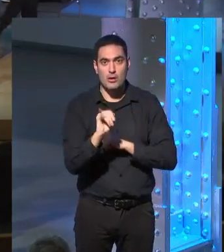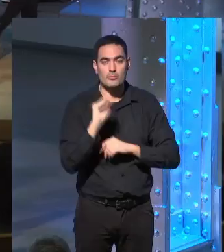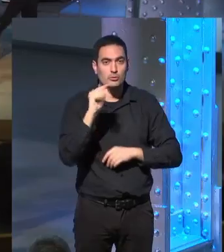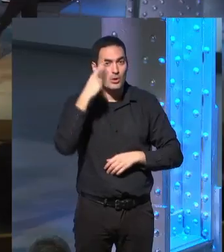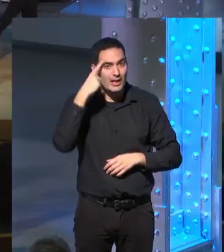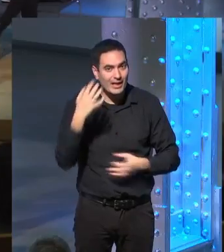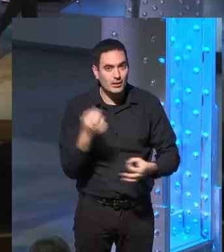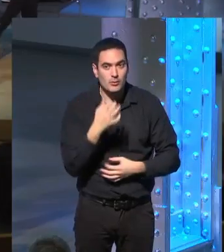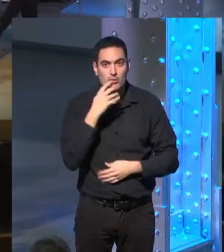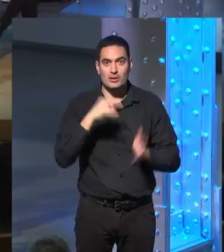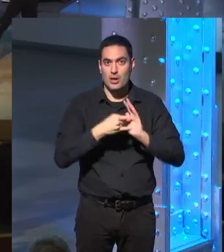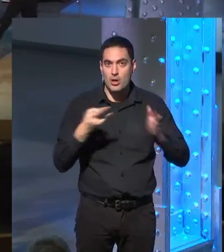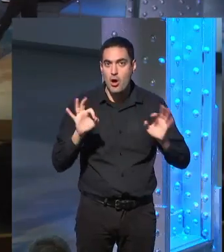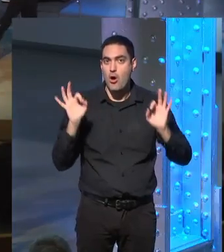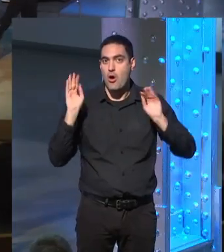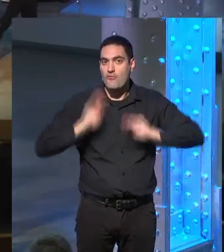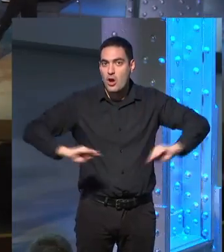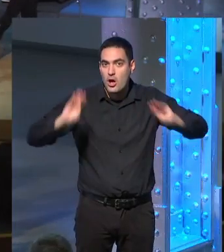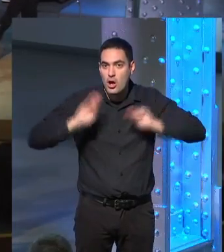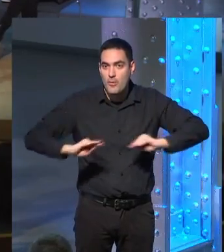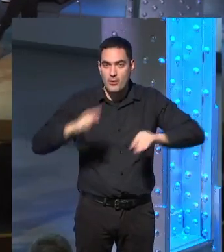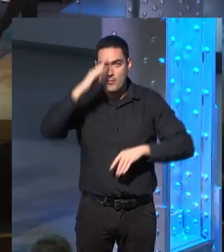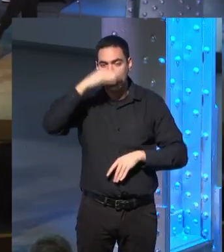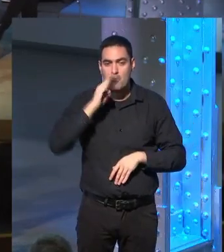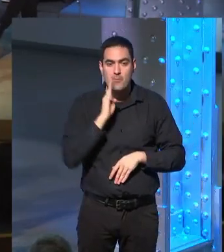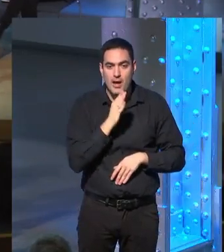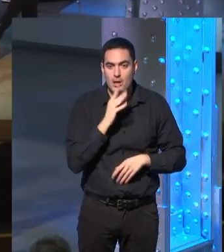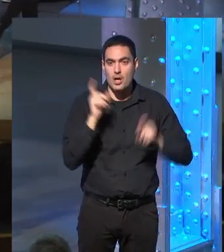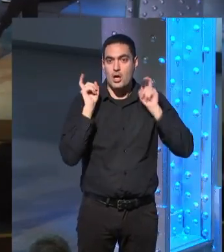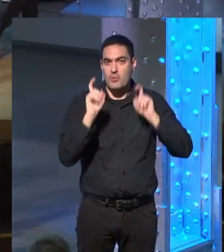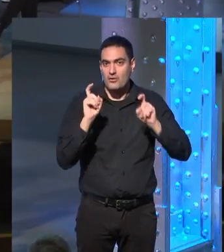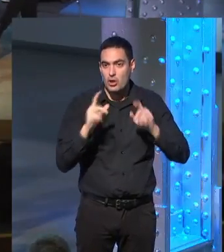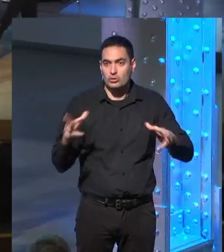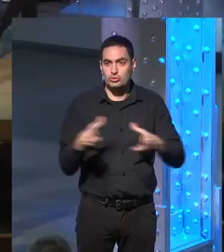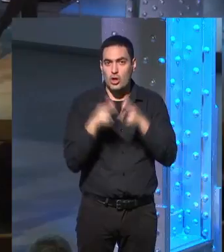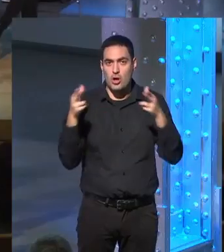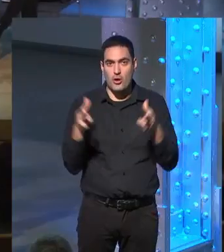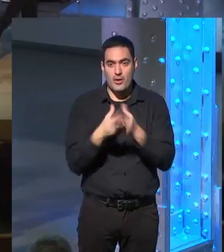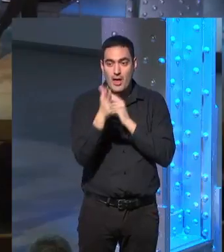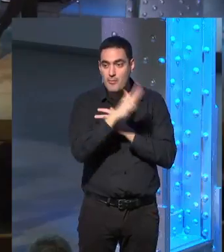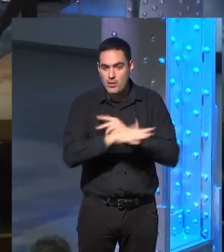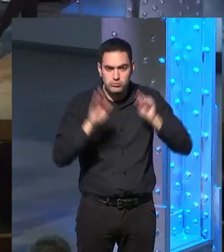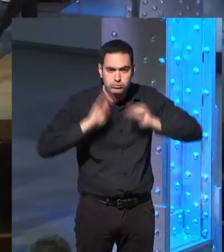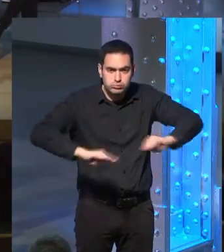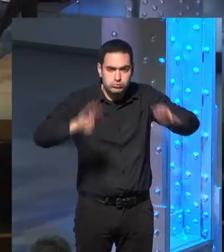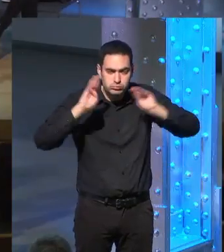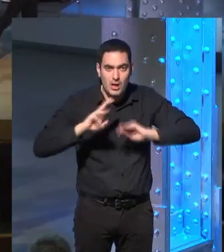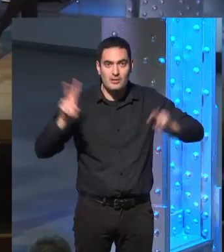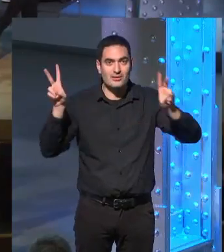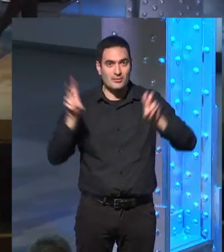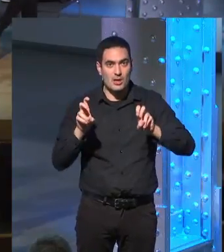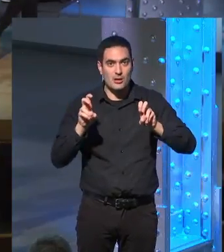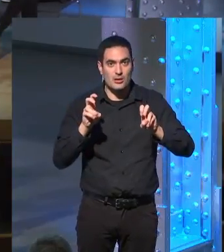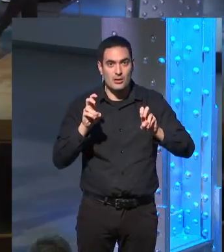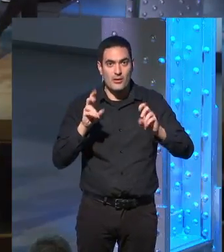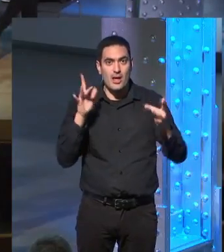la tecnología o la formación que le estamos dando los padres, los maestros, la sociedad a los menores en cuanto a sus